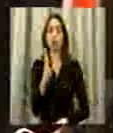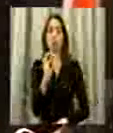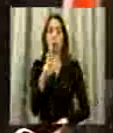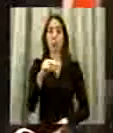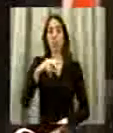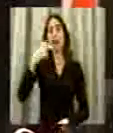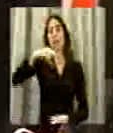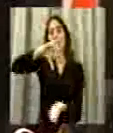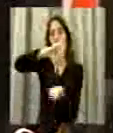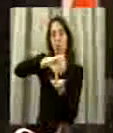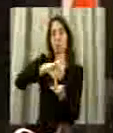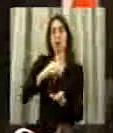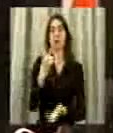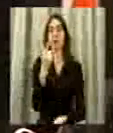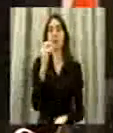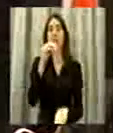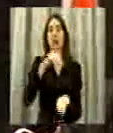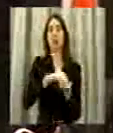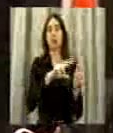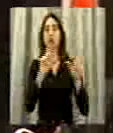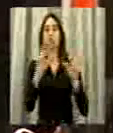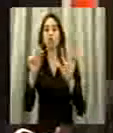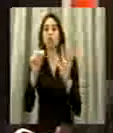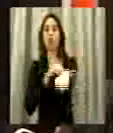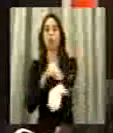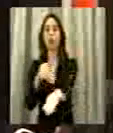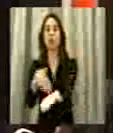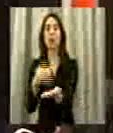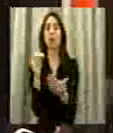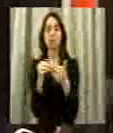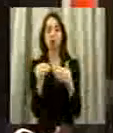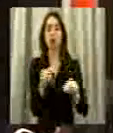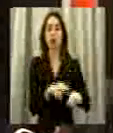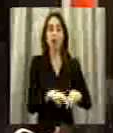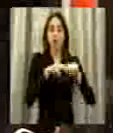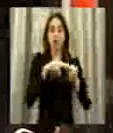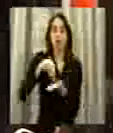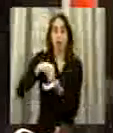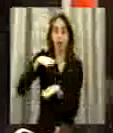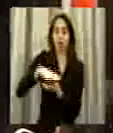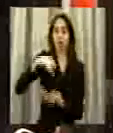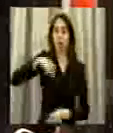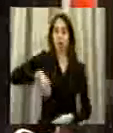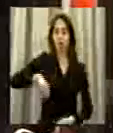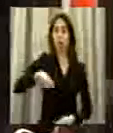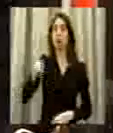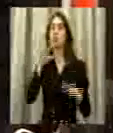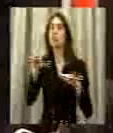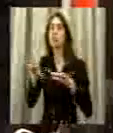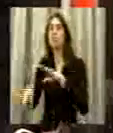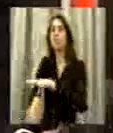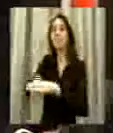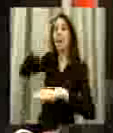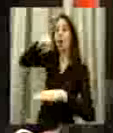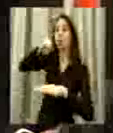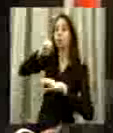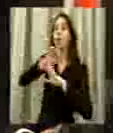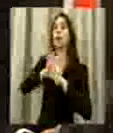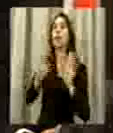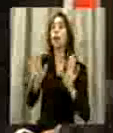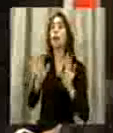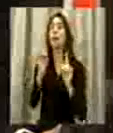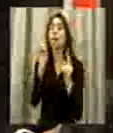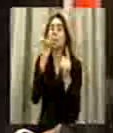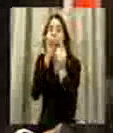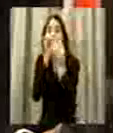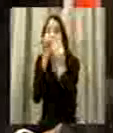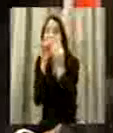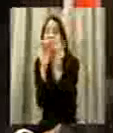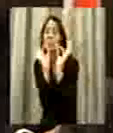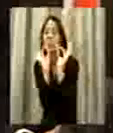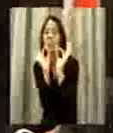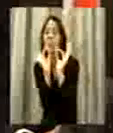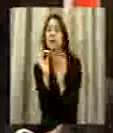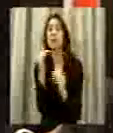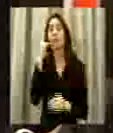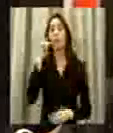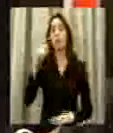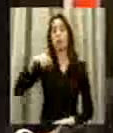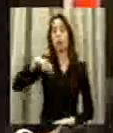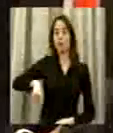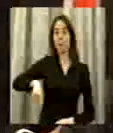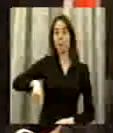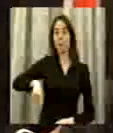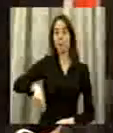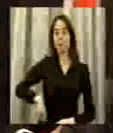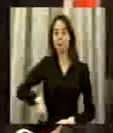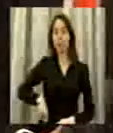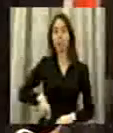20.800 millones de dólares. Sabemos que los fondos de reserva de pensiones solamente se puede usar para con destinos muy específicos para las pensiones.